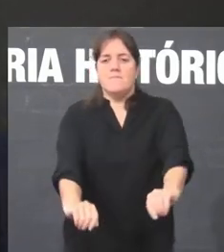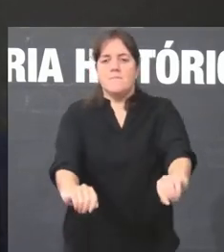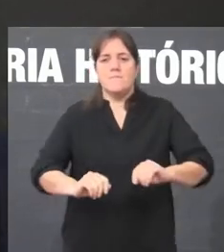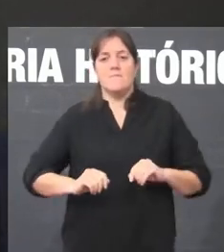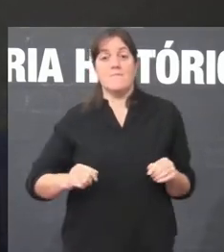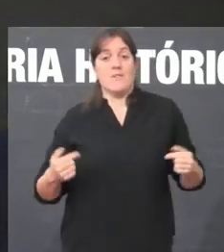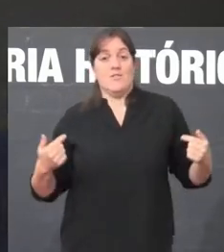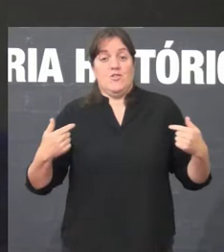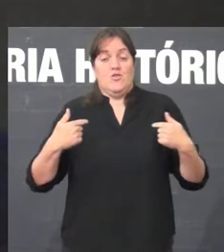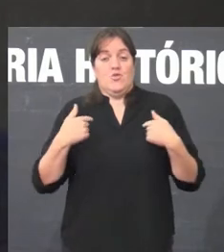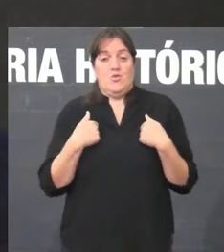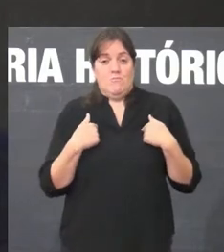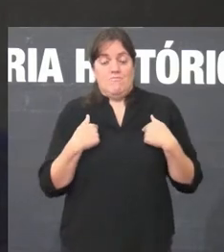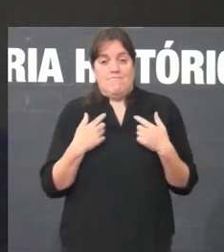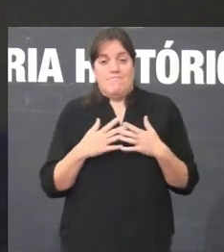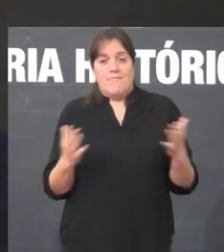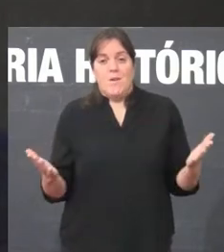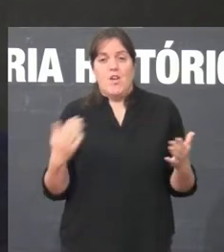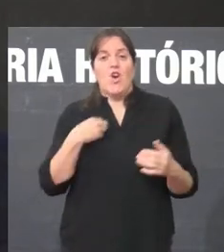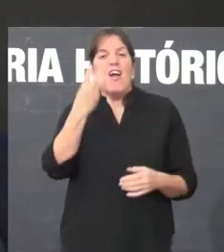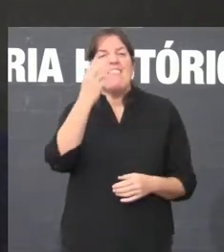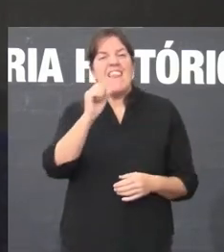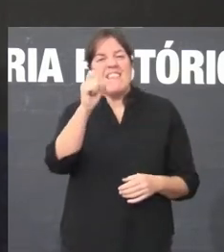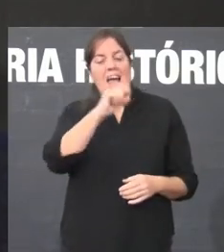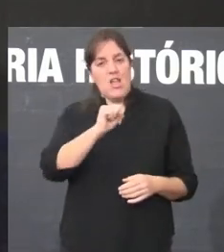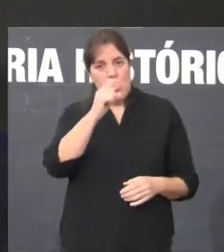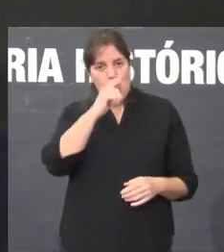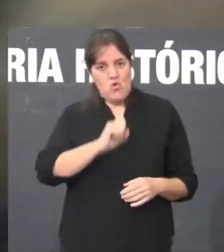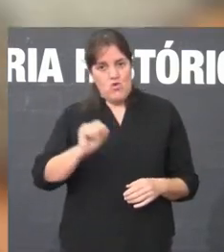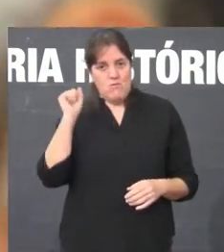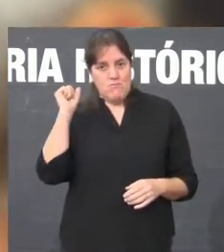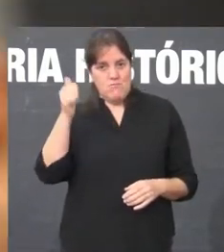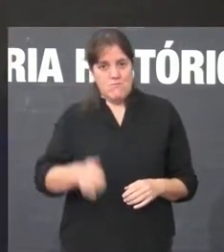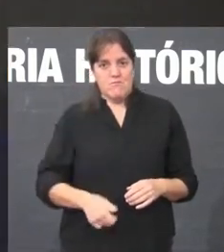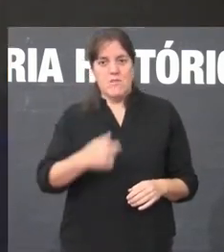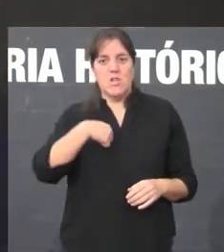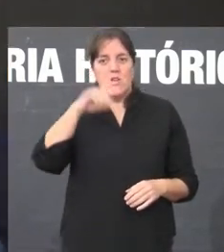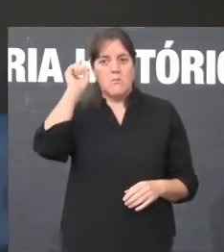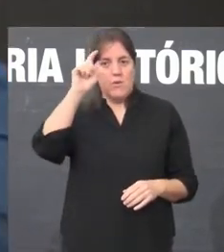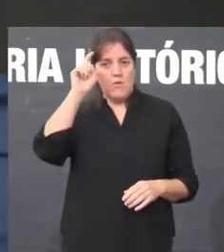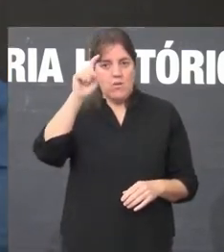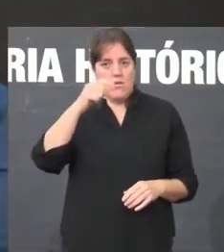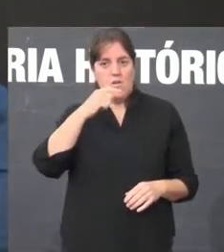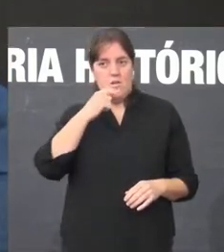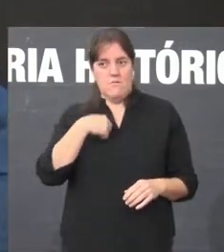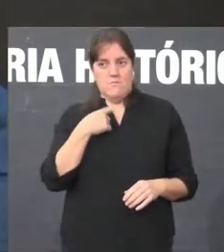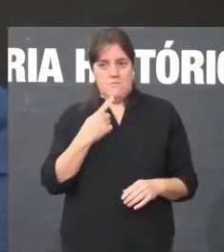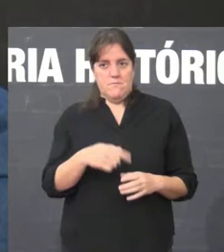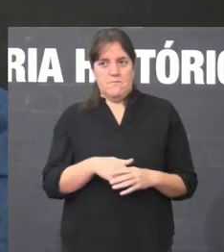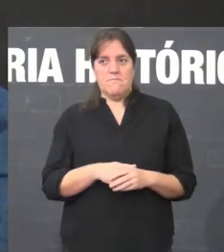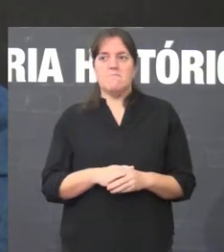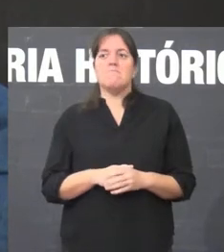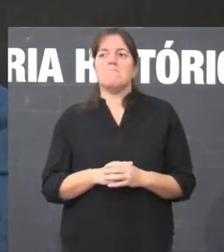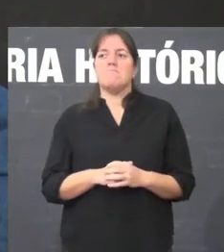Yo, a lo largo de 30 años impartiendo docencia,